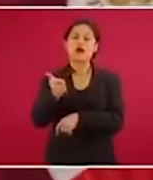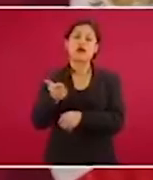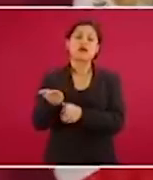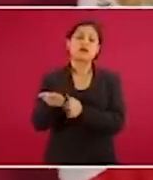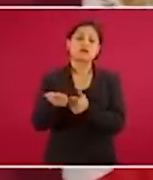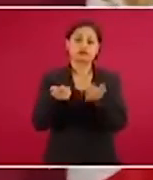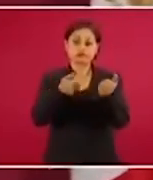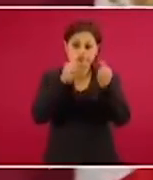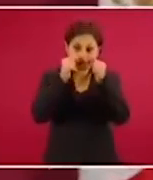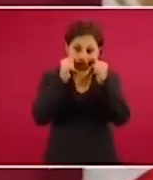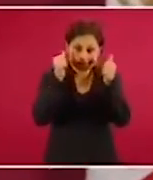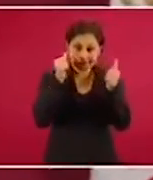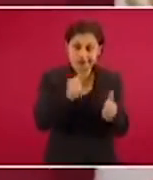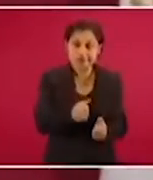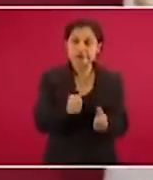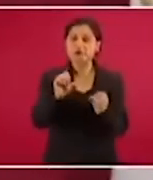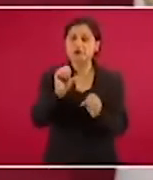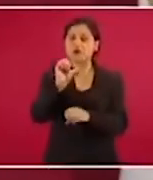adicionalmente